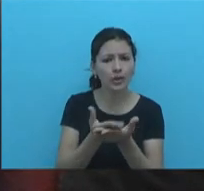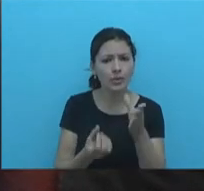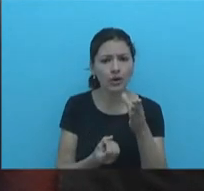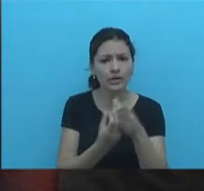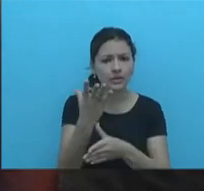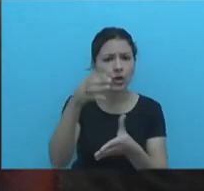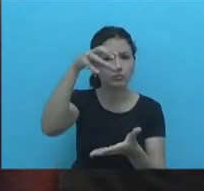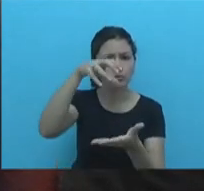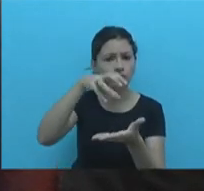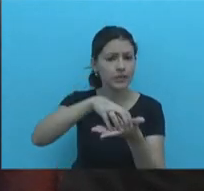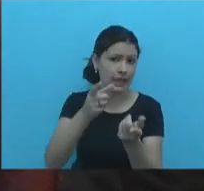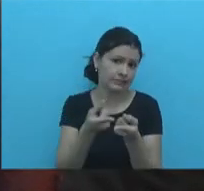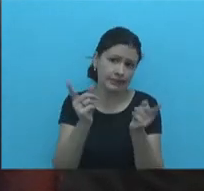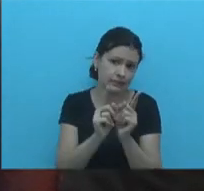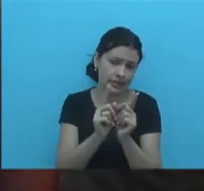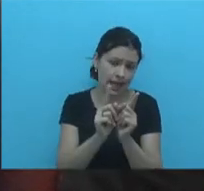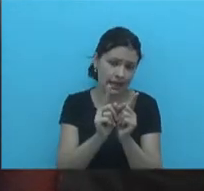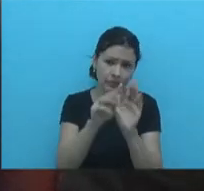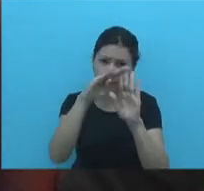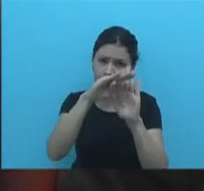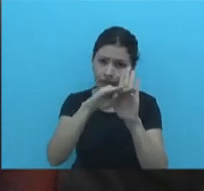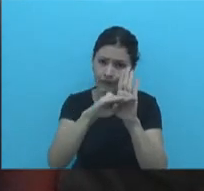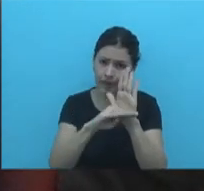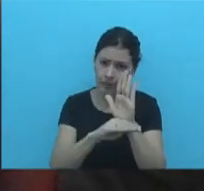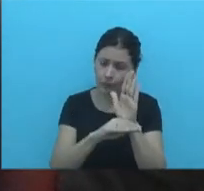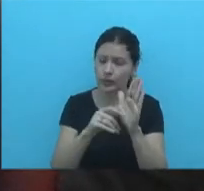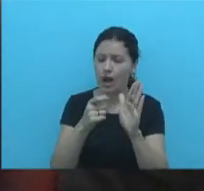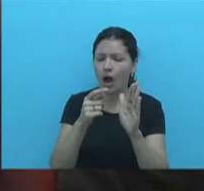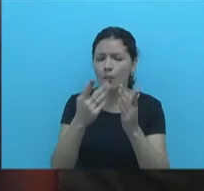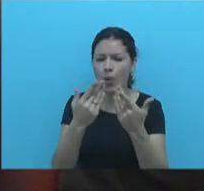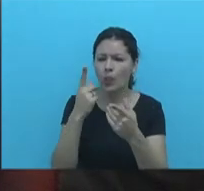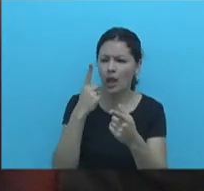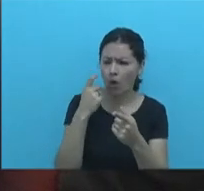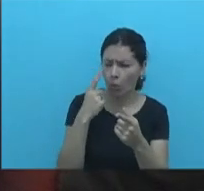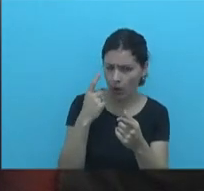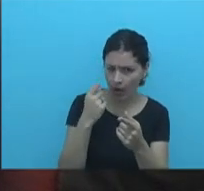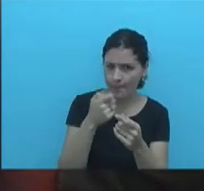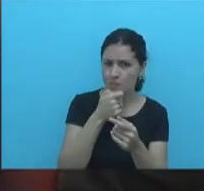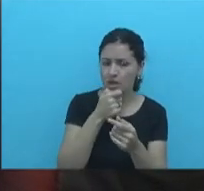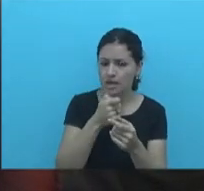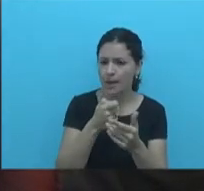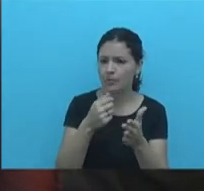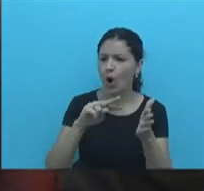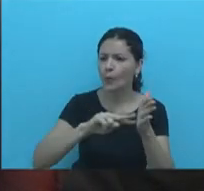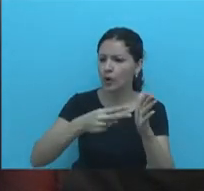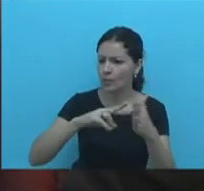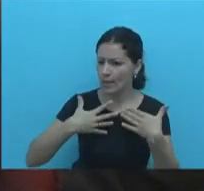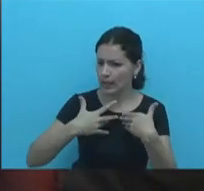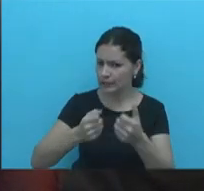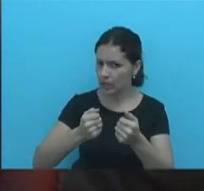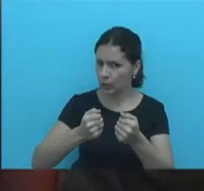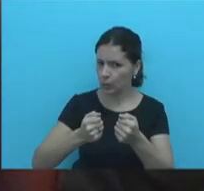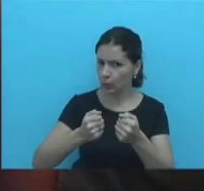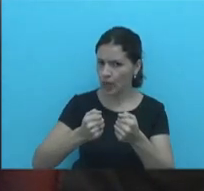que regularía los siguientes puntos: la problemática de delegar la responsabilidad de los problemas de salud